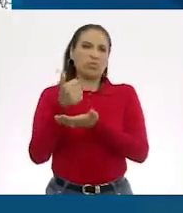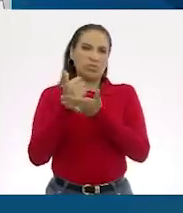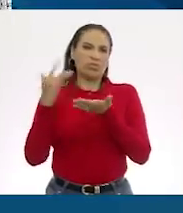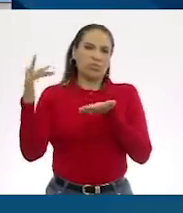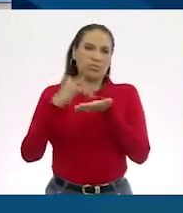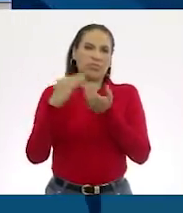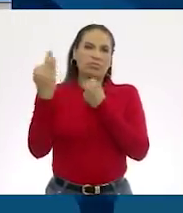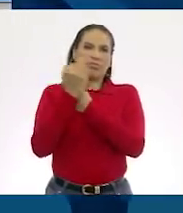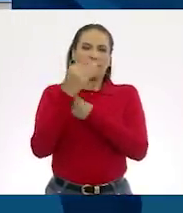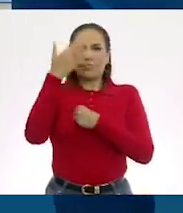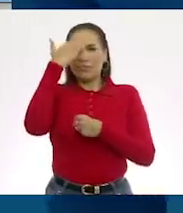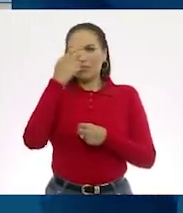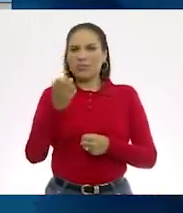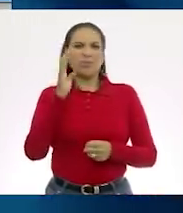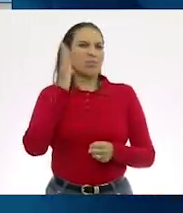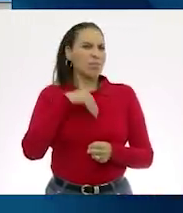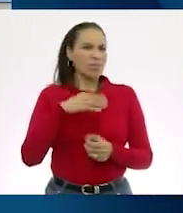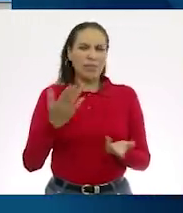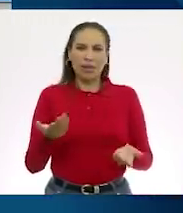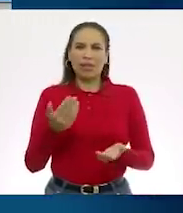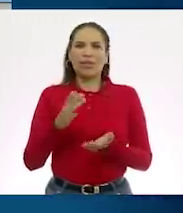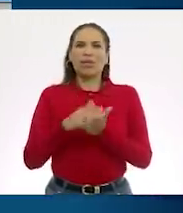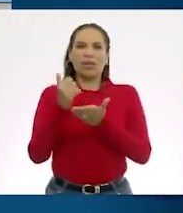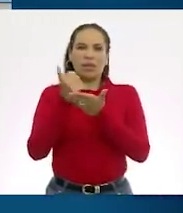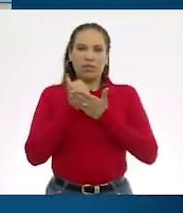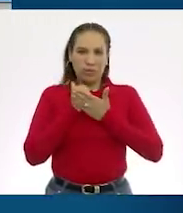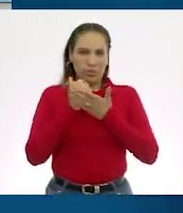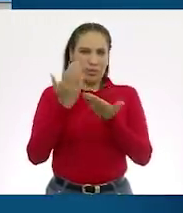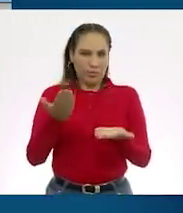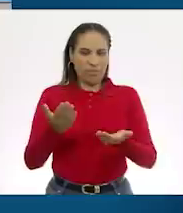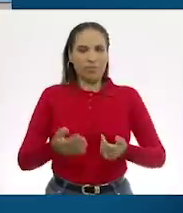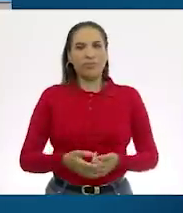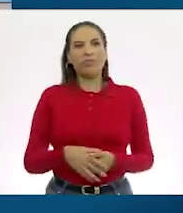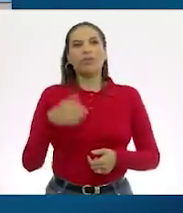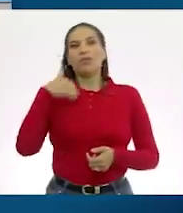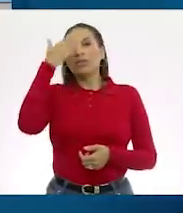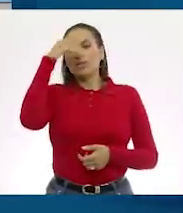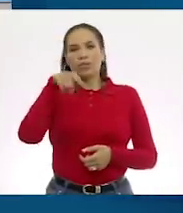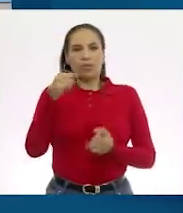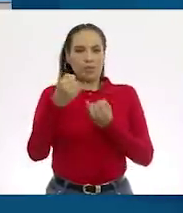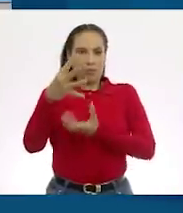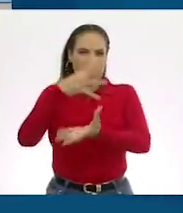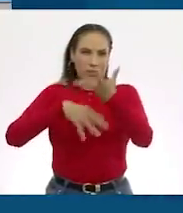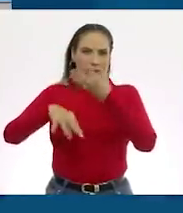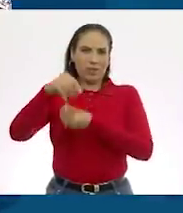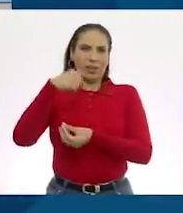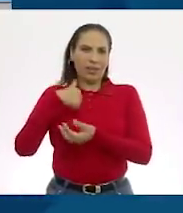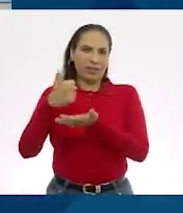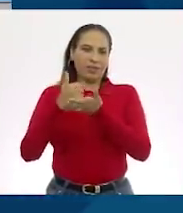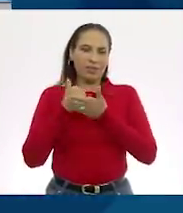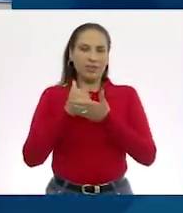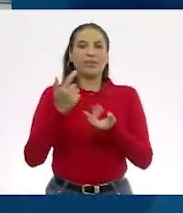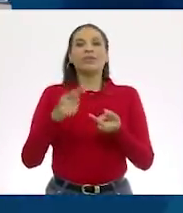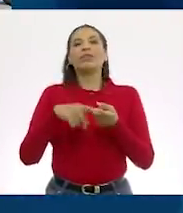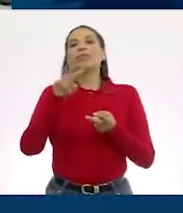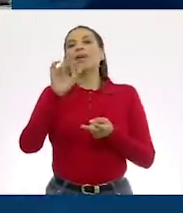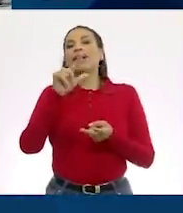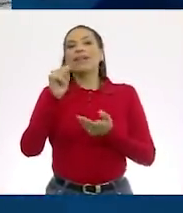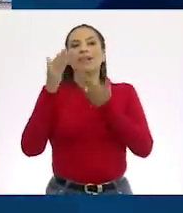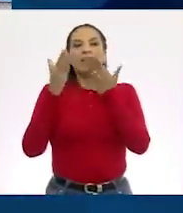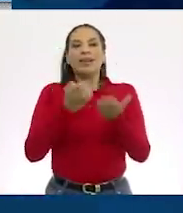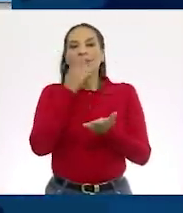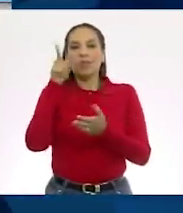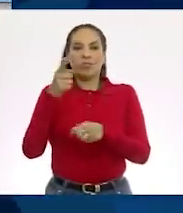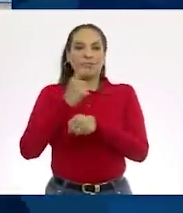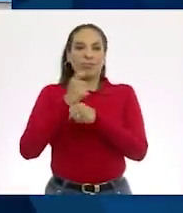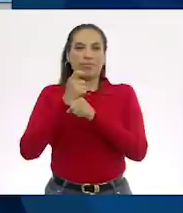defendiste porque sabías que eso estaba mal y me echaste la mano. Yo sé que tú harías lo mismo por mí, Nacho. Y cuando Vale llegó a la escuela, tú